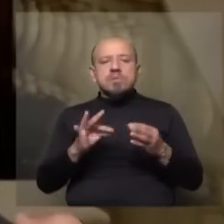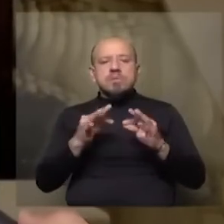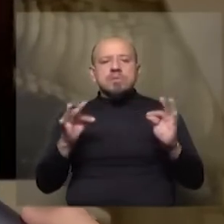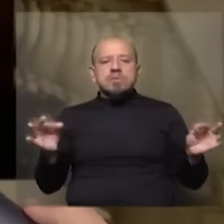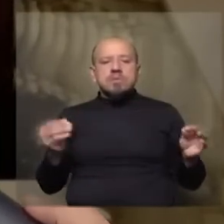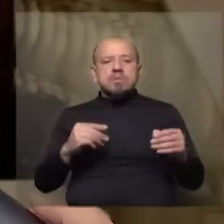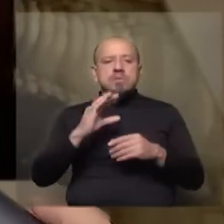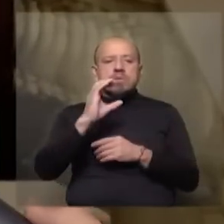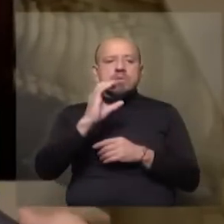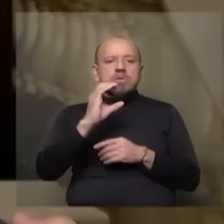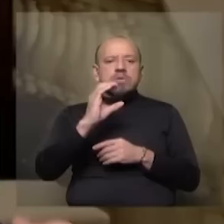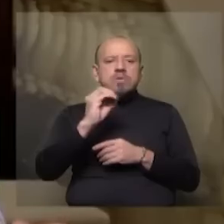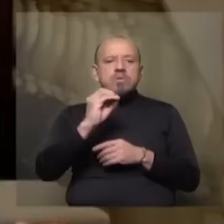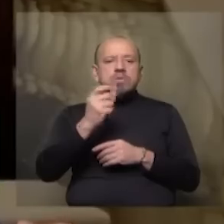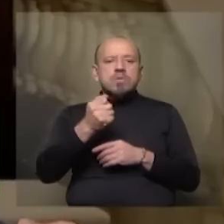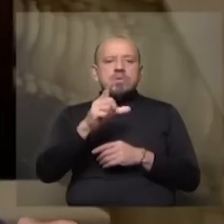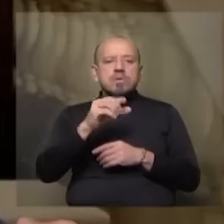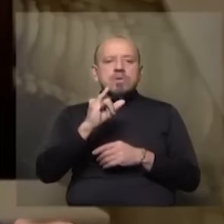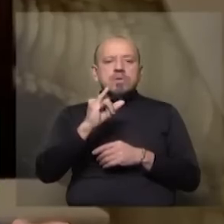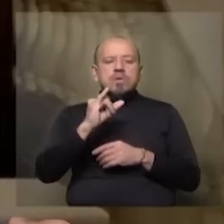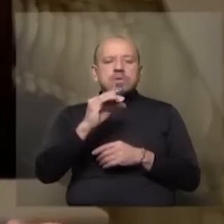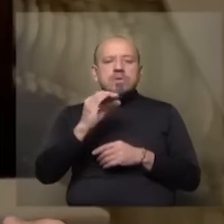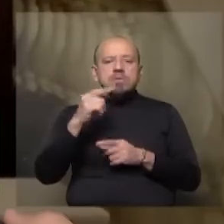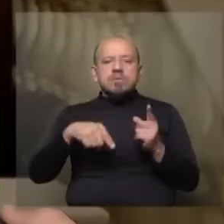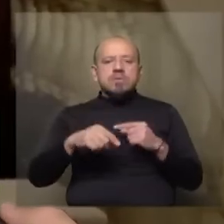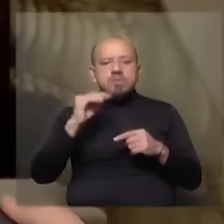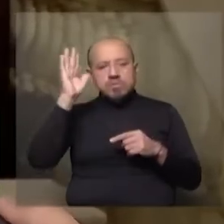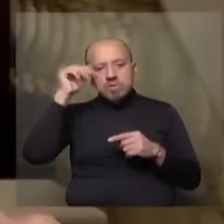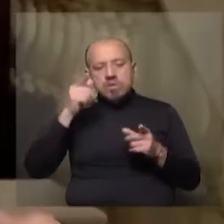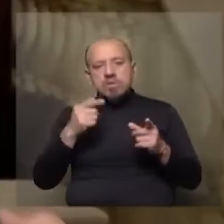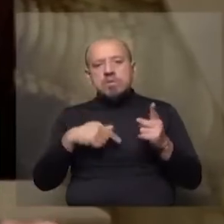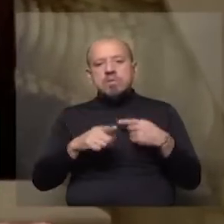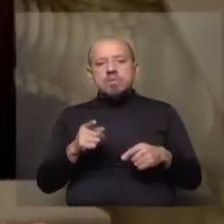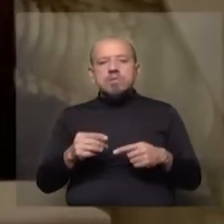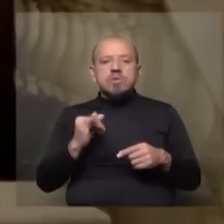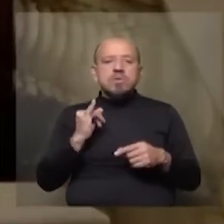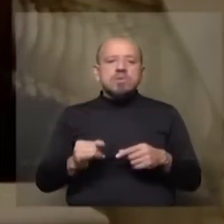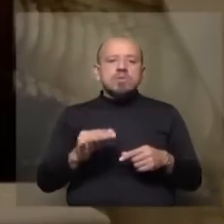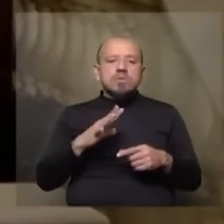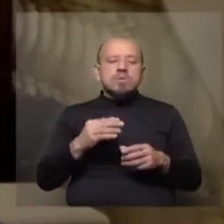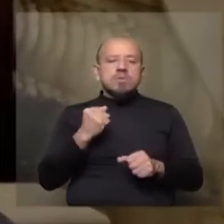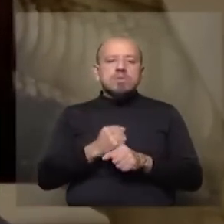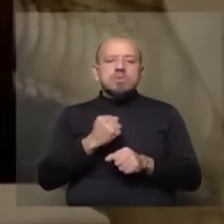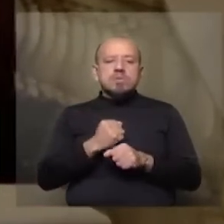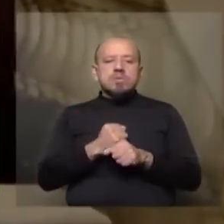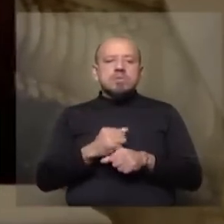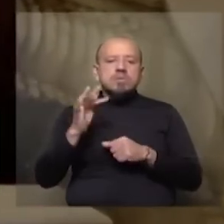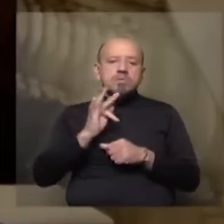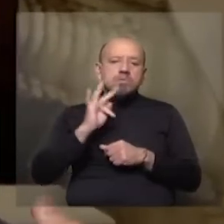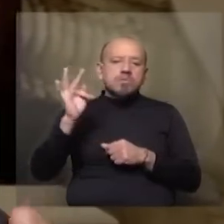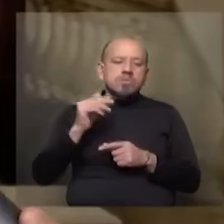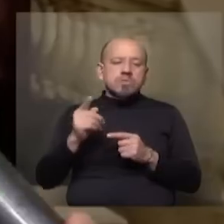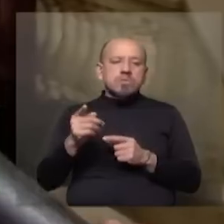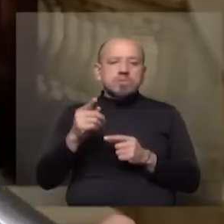coalición republicana en otros lugares ya las coaliciones se han dado por la vía de los hechos y lo que sí se está trabajando es de futuro En el